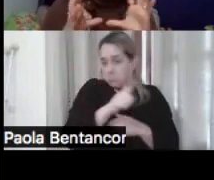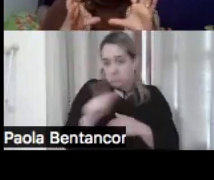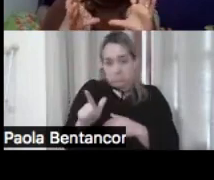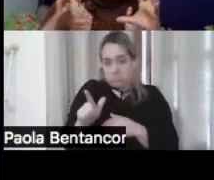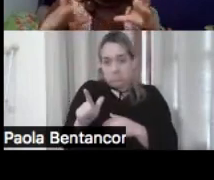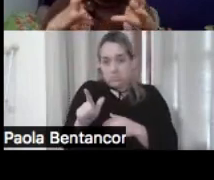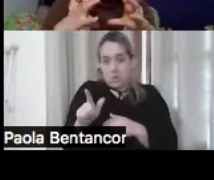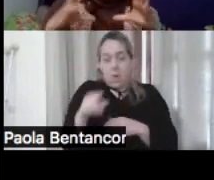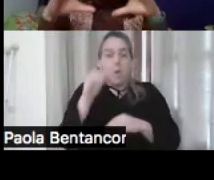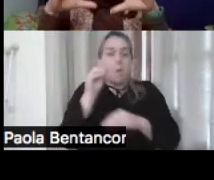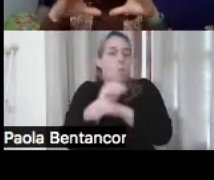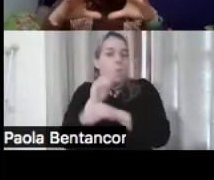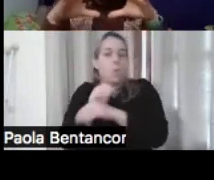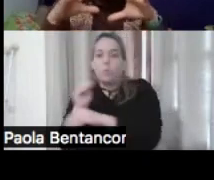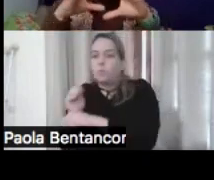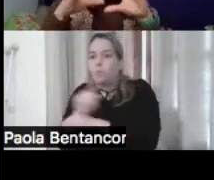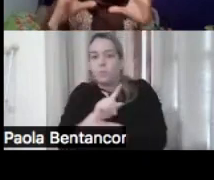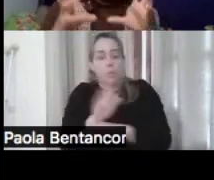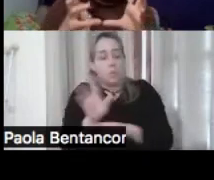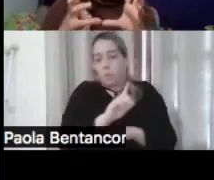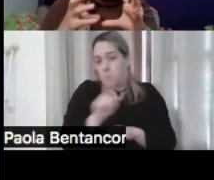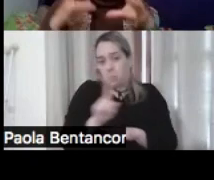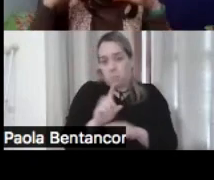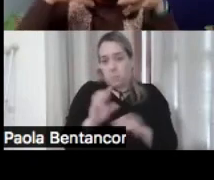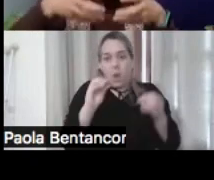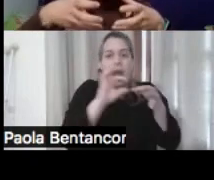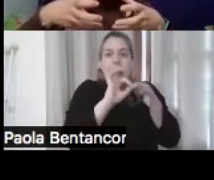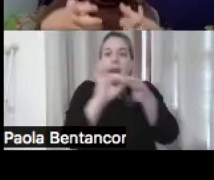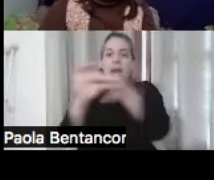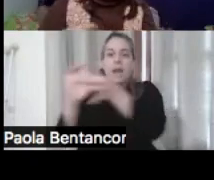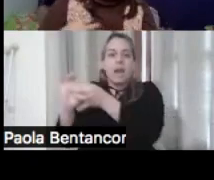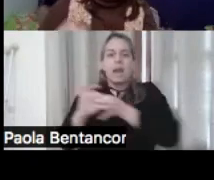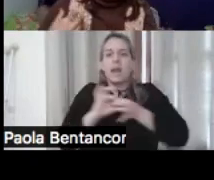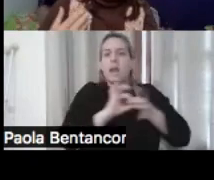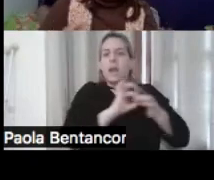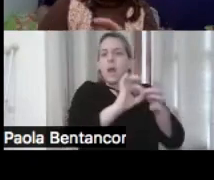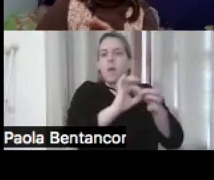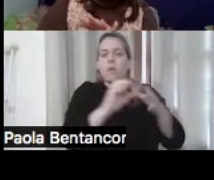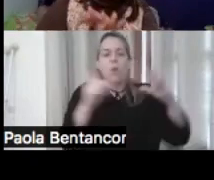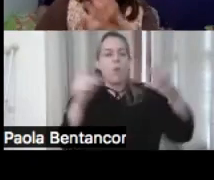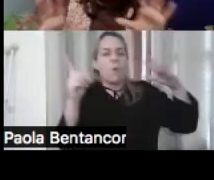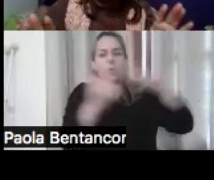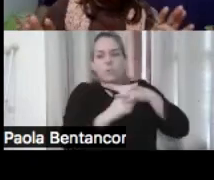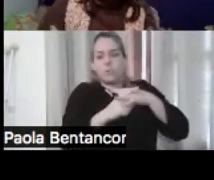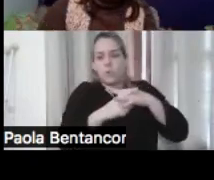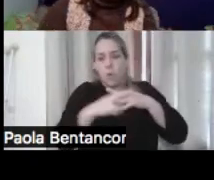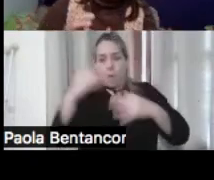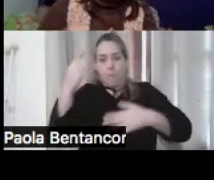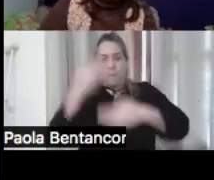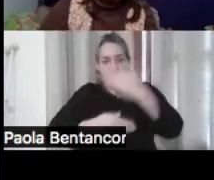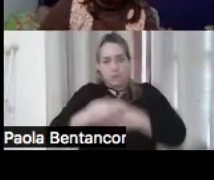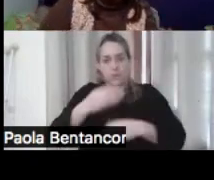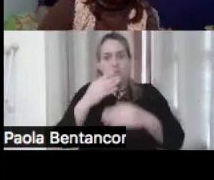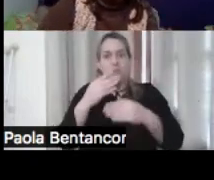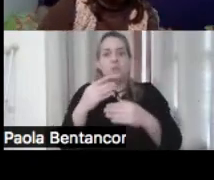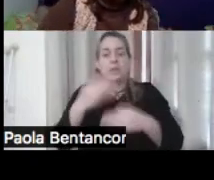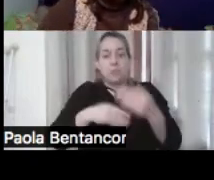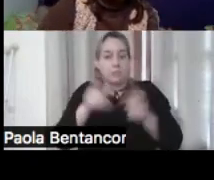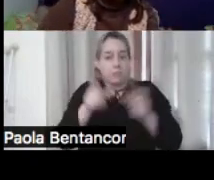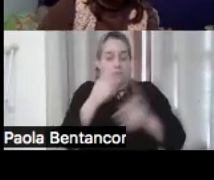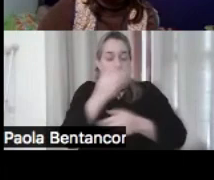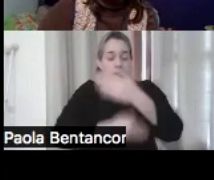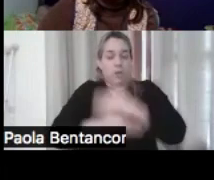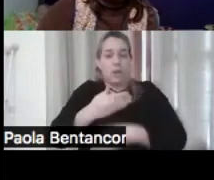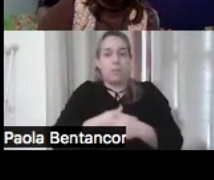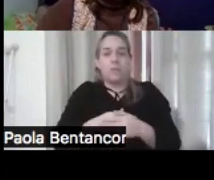cultura en particular, sino que habla de la unión de todas las personas y la inclusión de las personas con discapacidad, cuales sean sus características